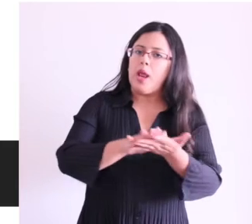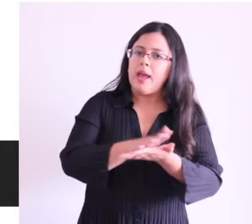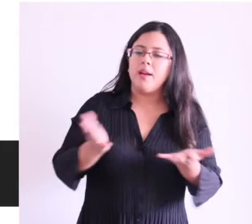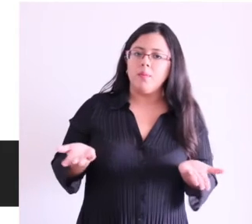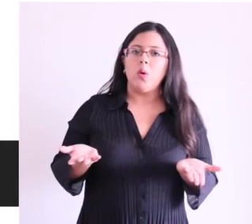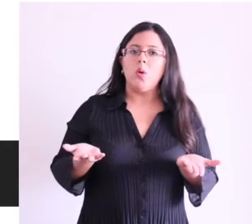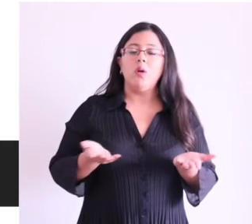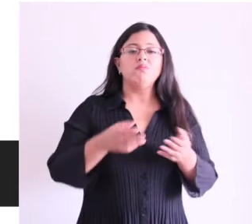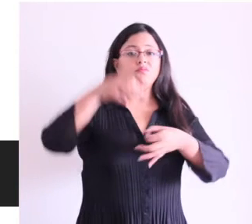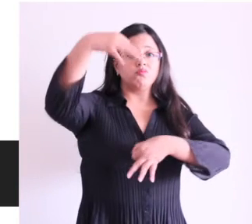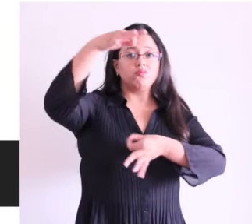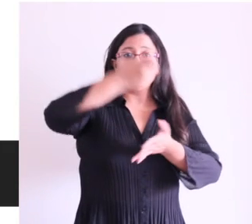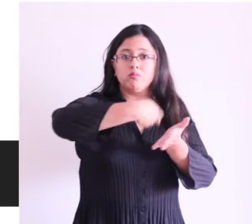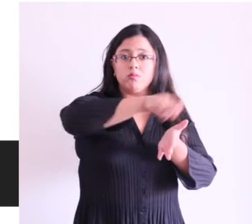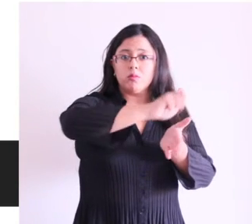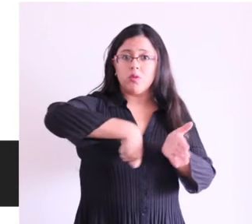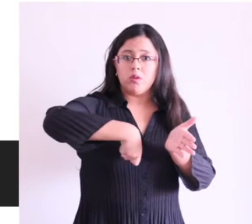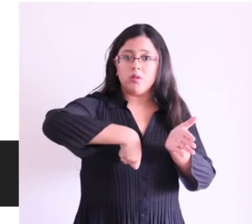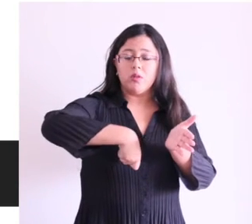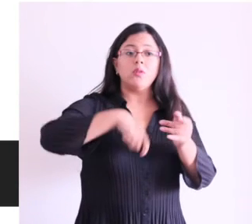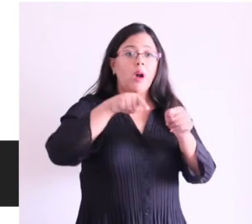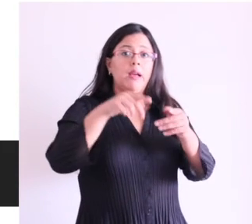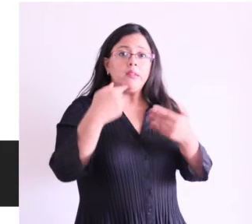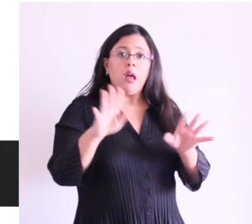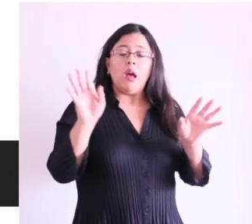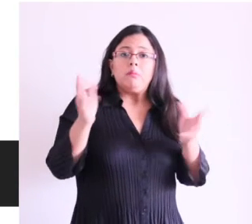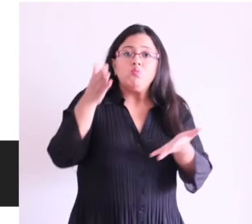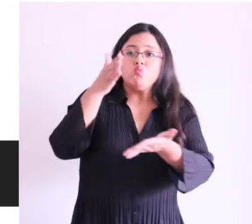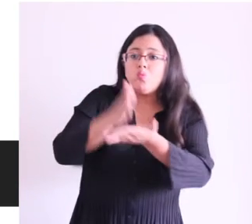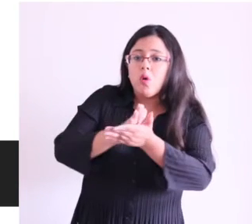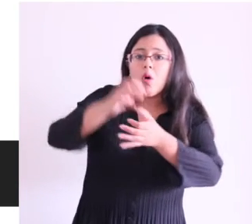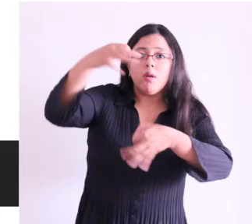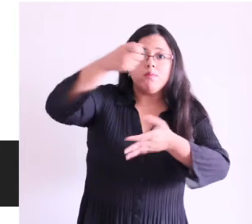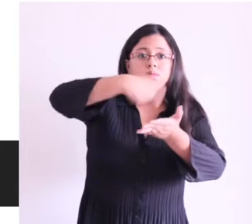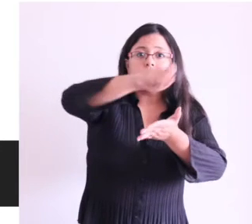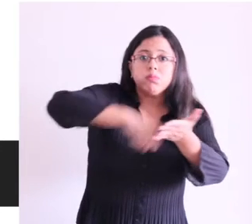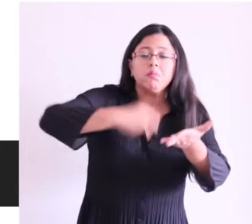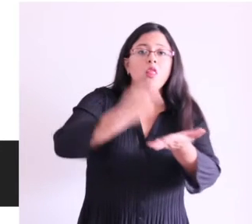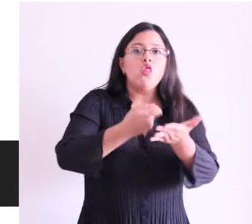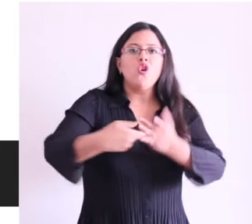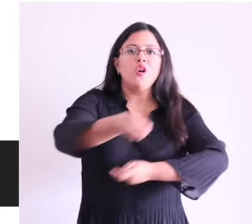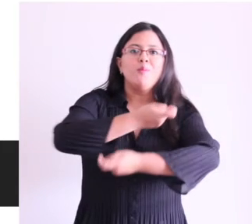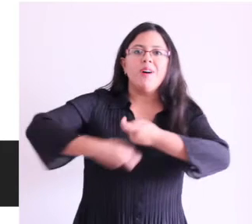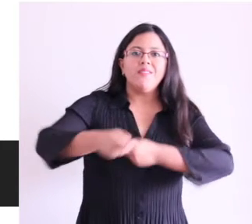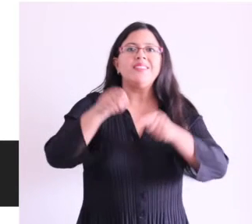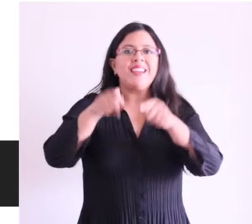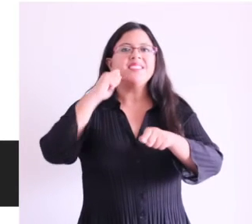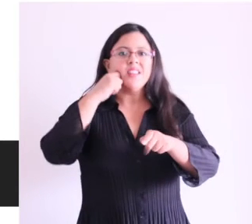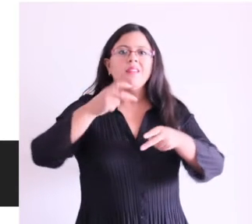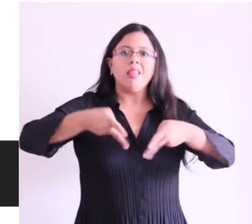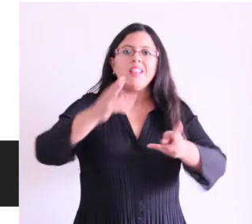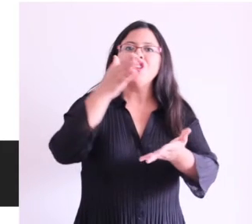puede ser un contrato. En el caso de crear una obligación, puede ser un contrato de compra-venta en donde nacen derechos